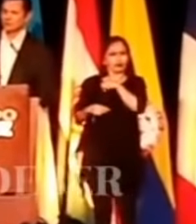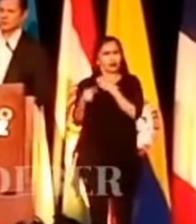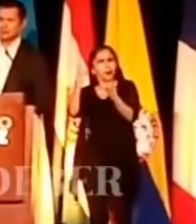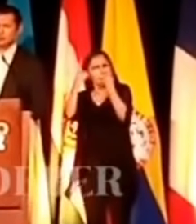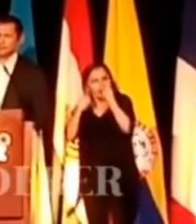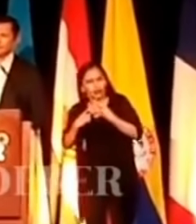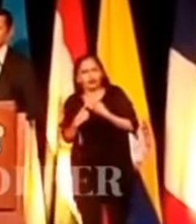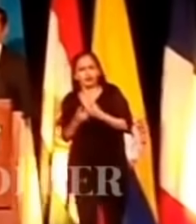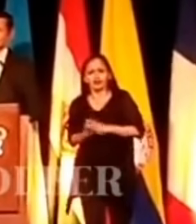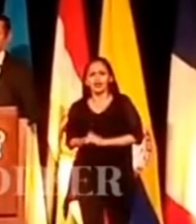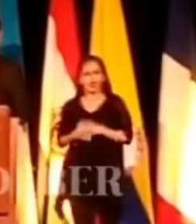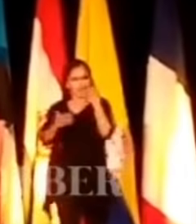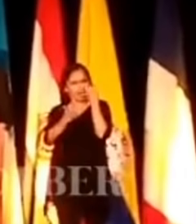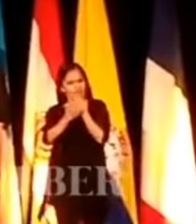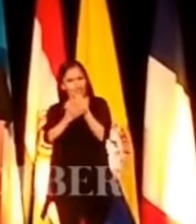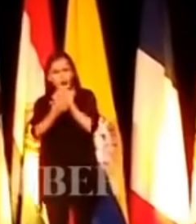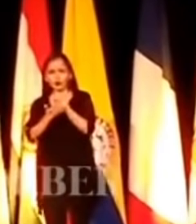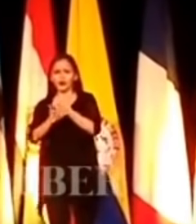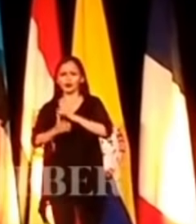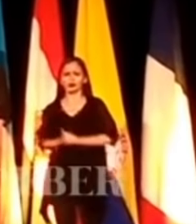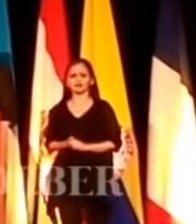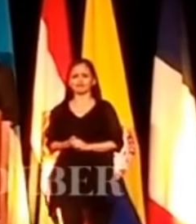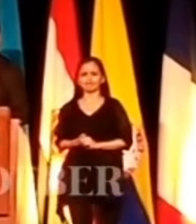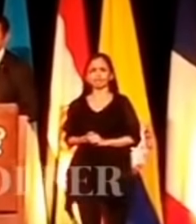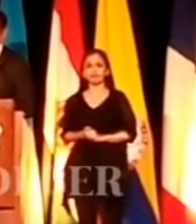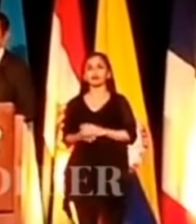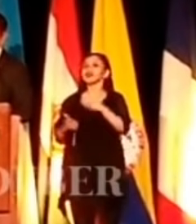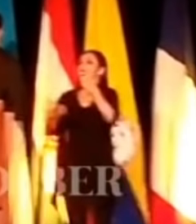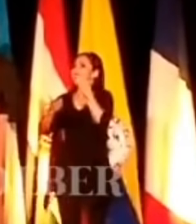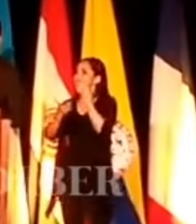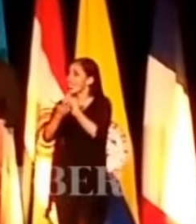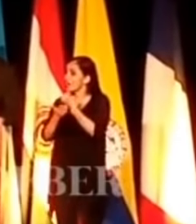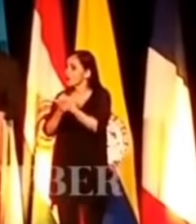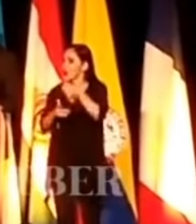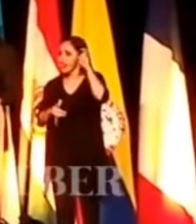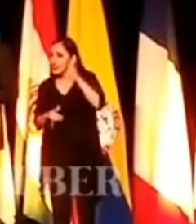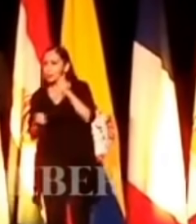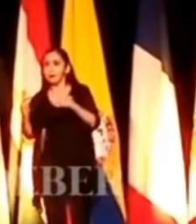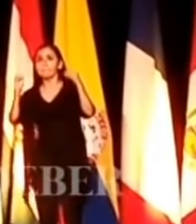si no hay tecnología y el nuestro